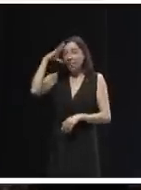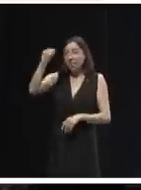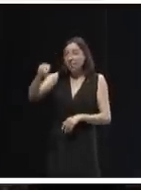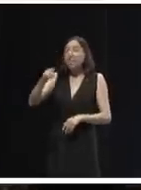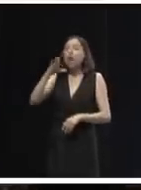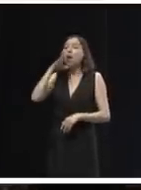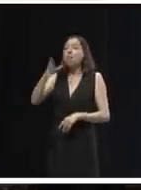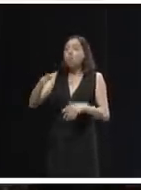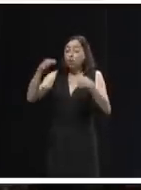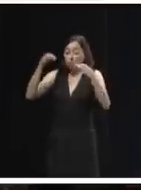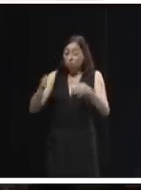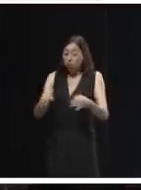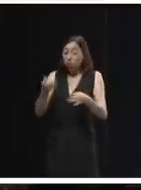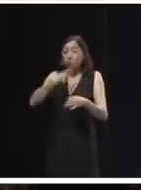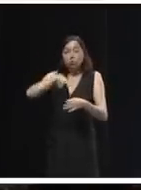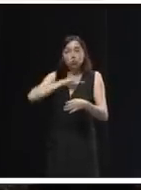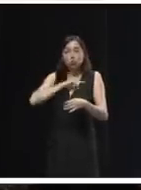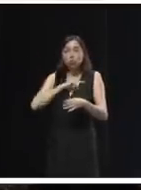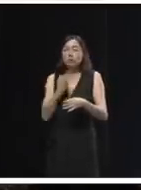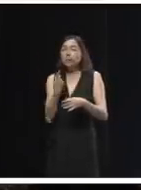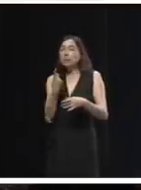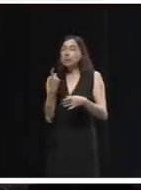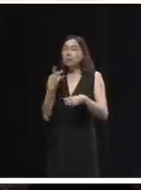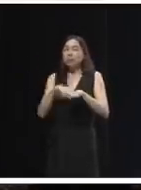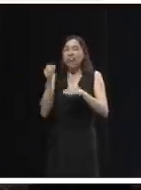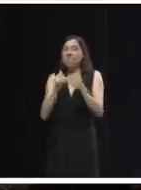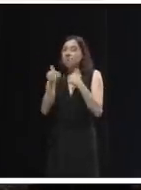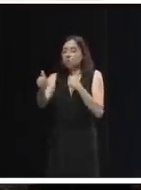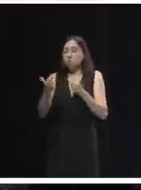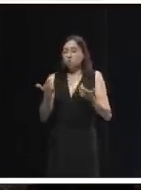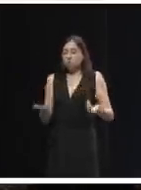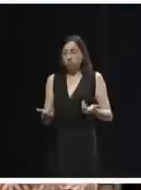nos estamos jugando el futuro. Y me van a permitir